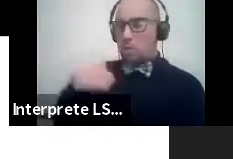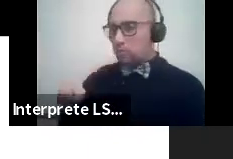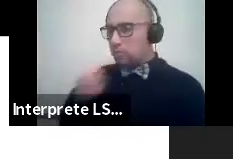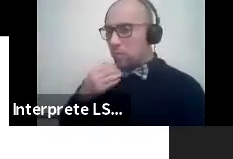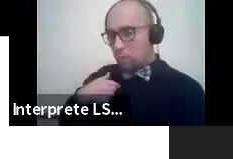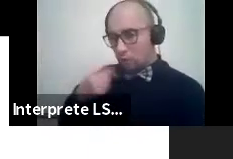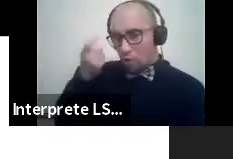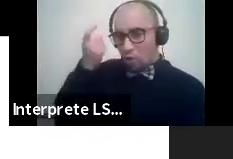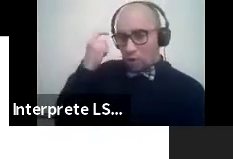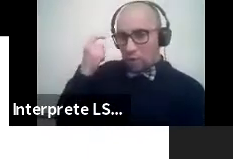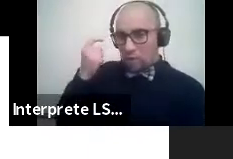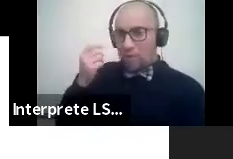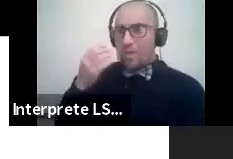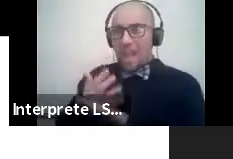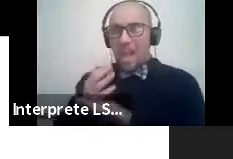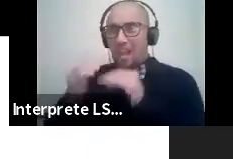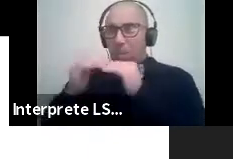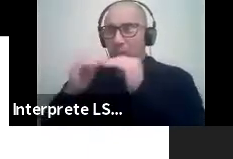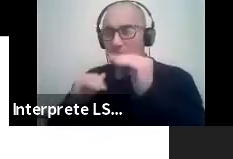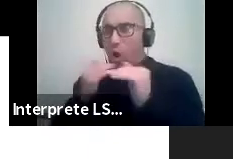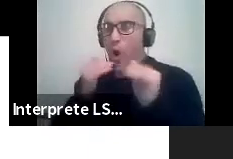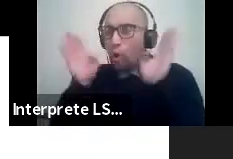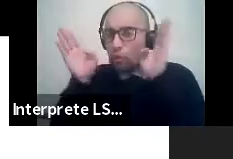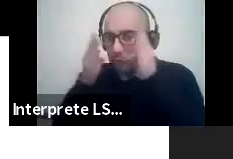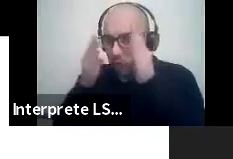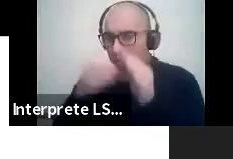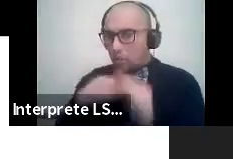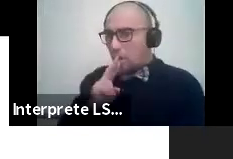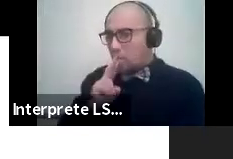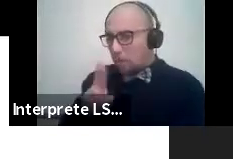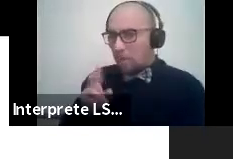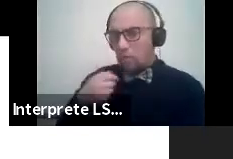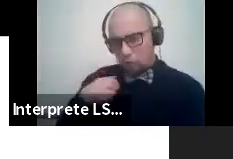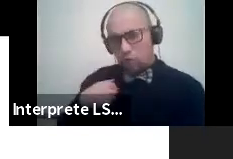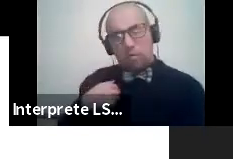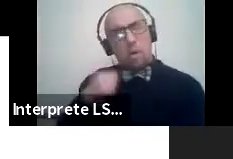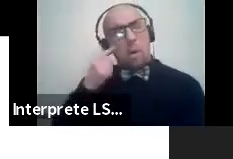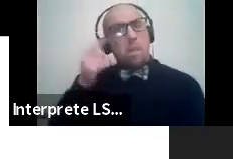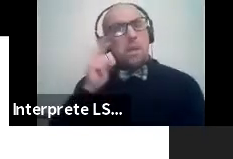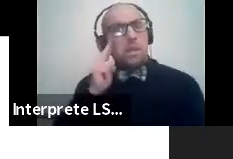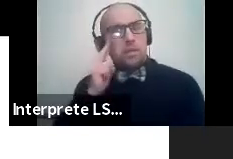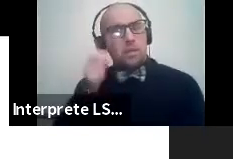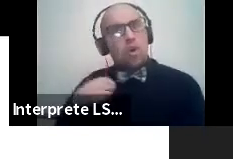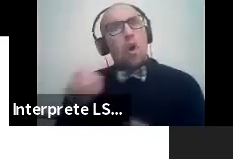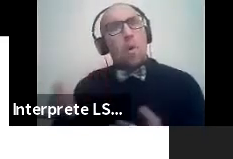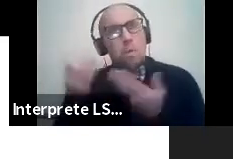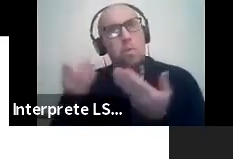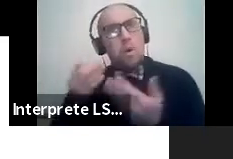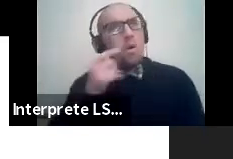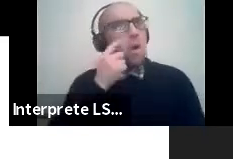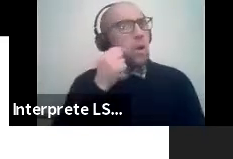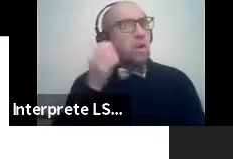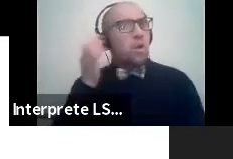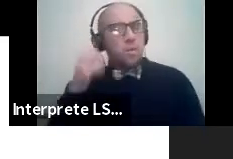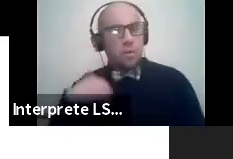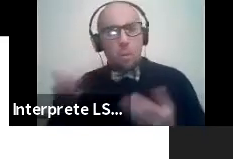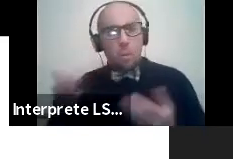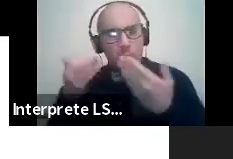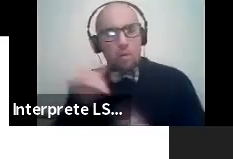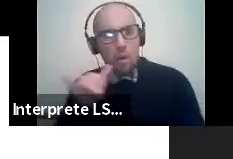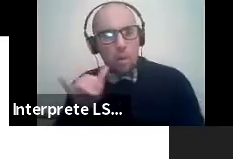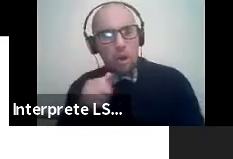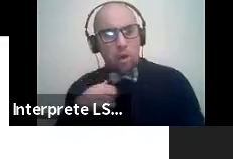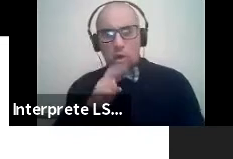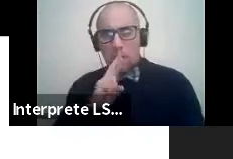de los sesgos, ¿ah? Y responder preguntas como, ¿yo promuevo las mismas actividades para niños y niñas? ¿Les doy el mismo tipo de